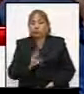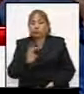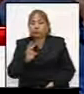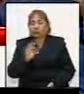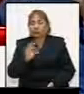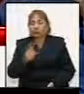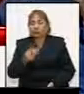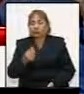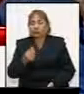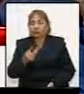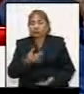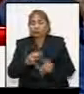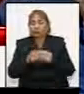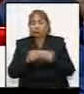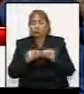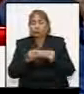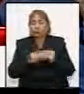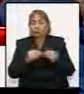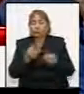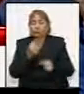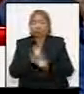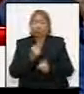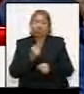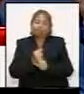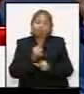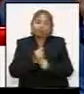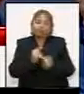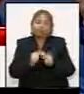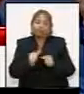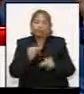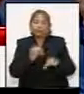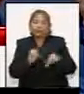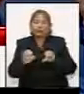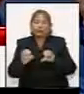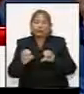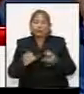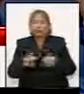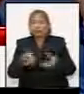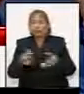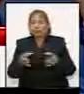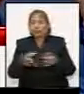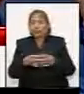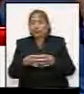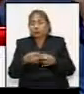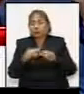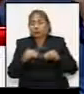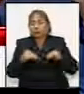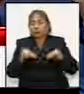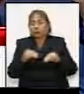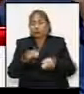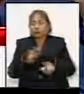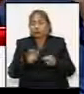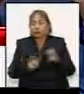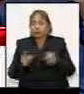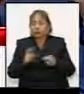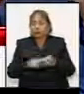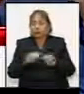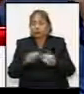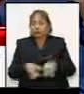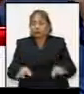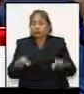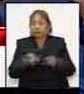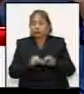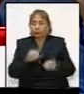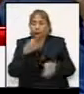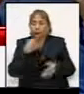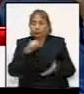39.256.868 soles, producto de un trabajo que se ha hecho en una comisión multisectorial. Un aspecto importante a